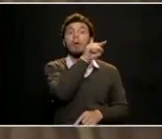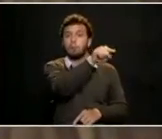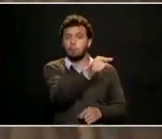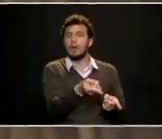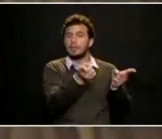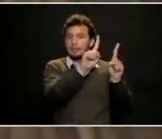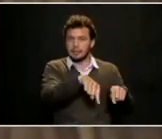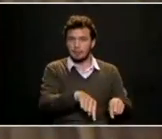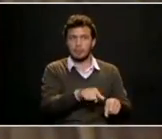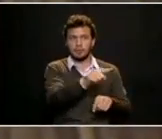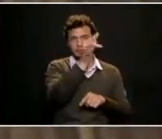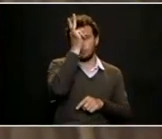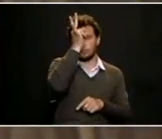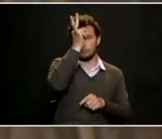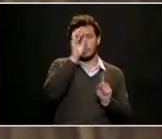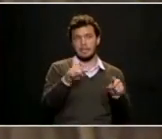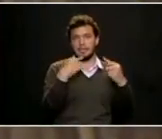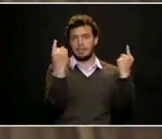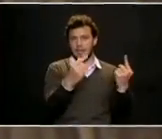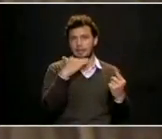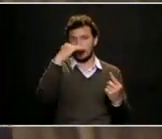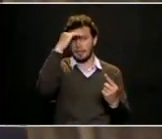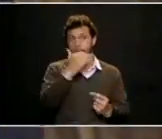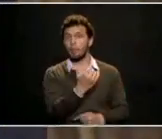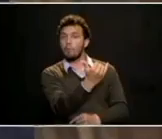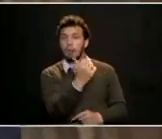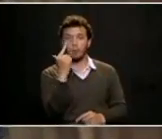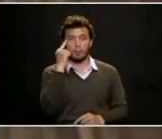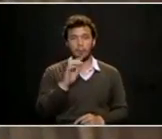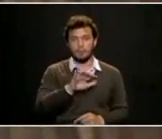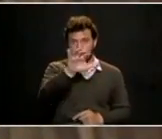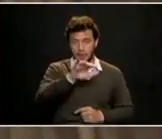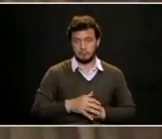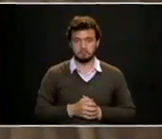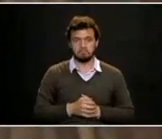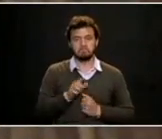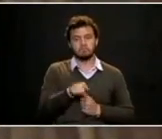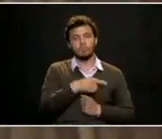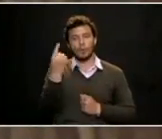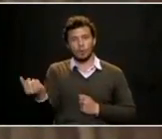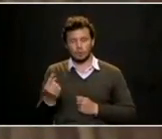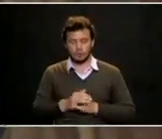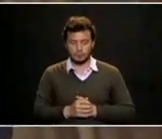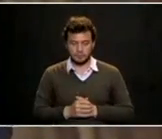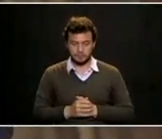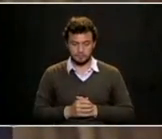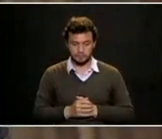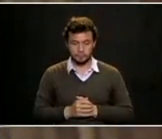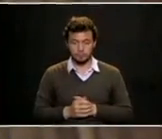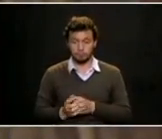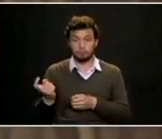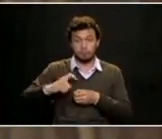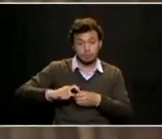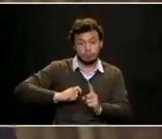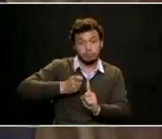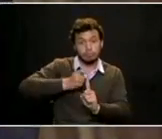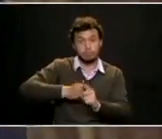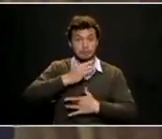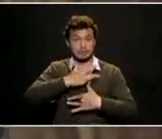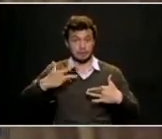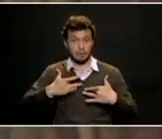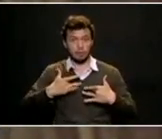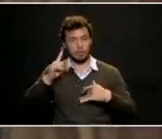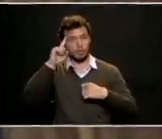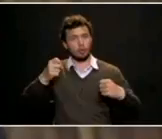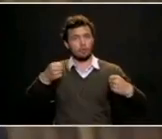etapa del Hospital General de Medellín. Y vamos a llevar a las EPS del régimen contributivo a convenios con Metrosalud para que esas